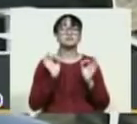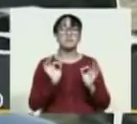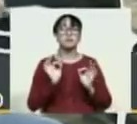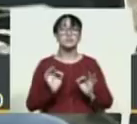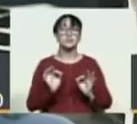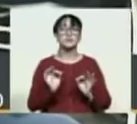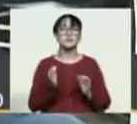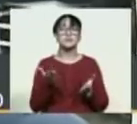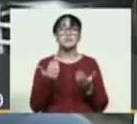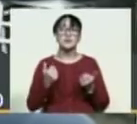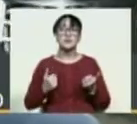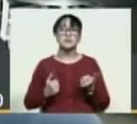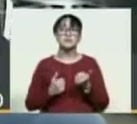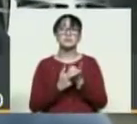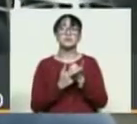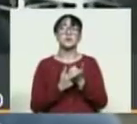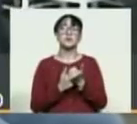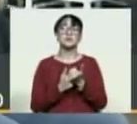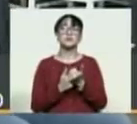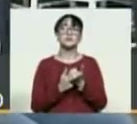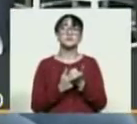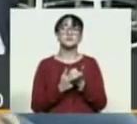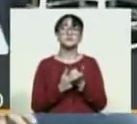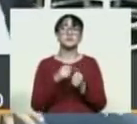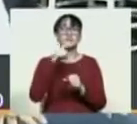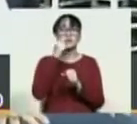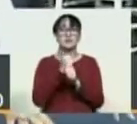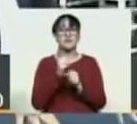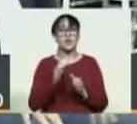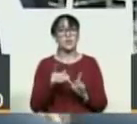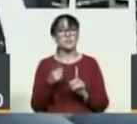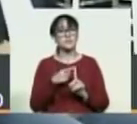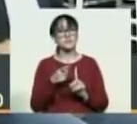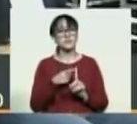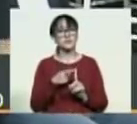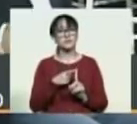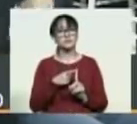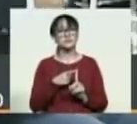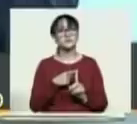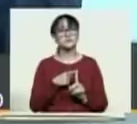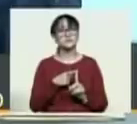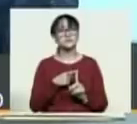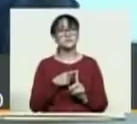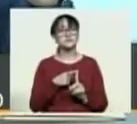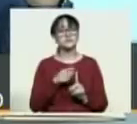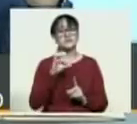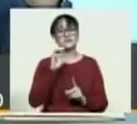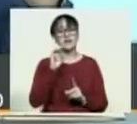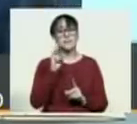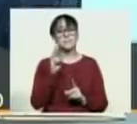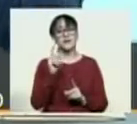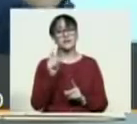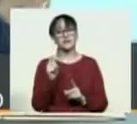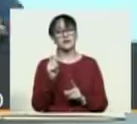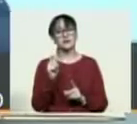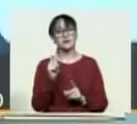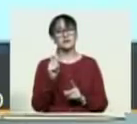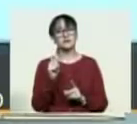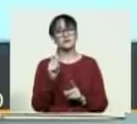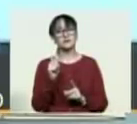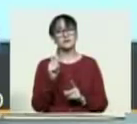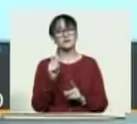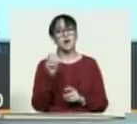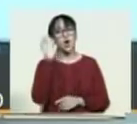Yo pido la cooperación de la clase obrera en primer lugar, de los CPT, los Consejos Productivos de